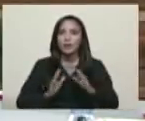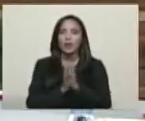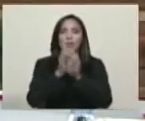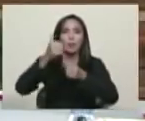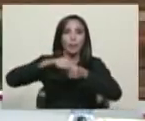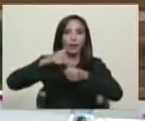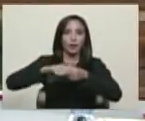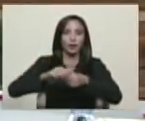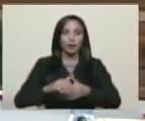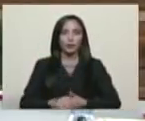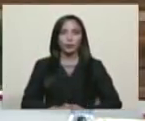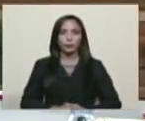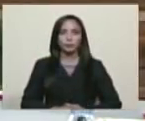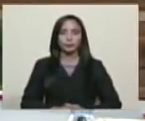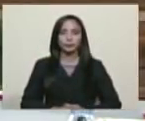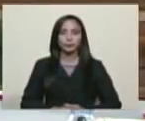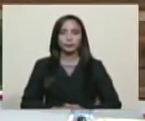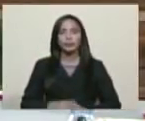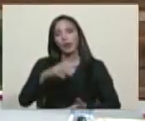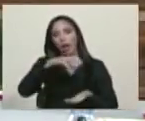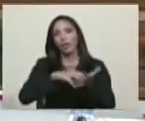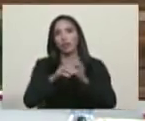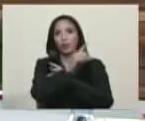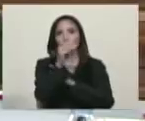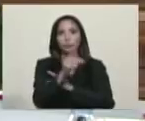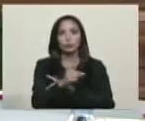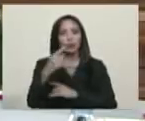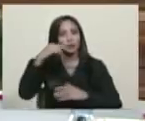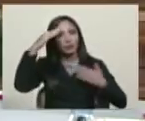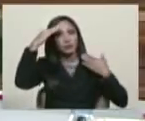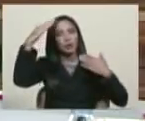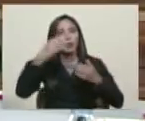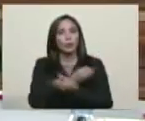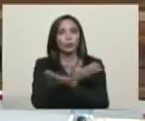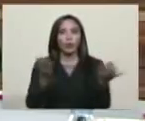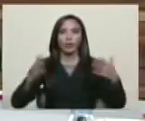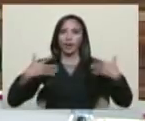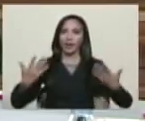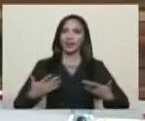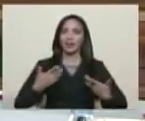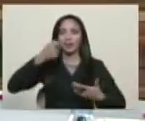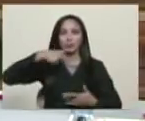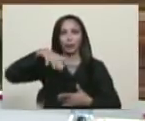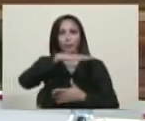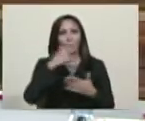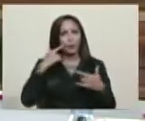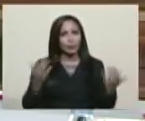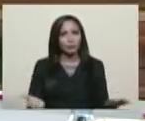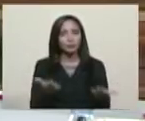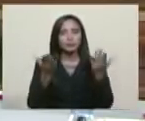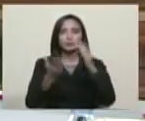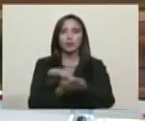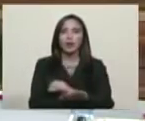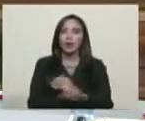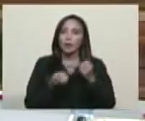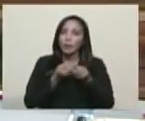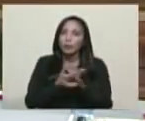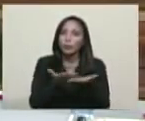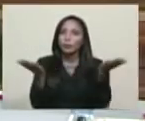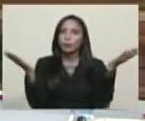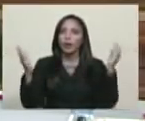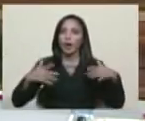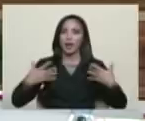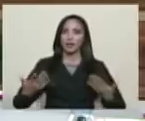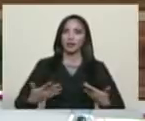Chinita, en Maracaibo, en el estado Zulia. Un saludo. Qué alegría nuestro pueblo. Hay que cultivar la alegría, hay que cultivar